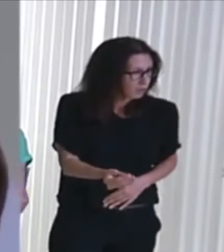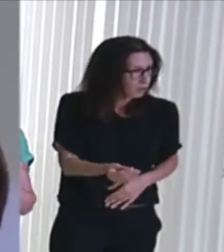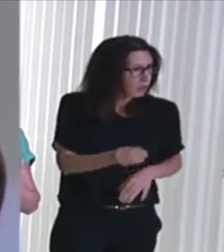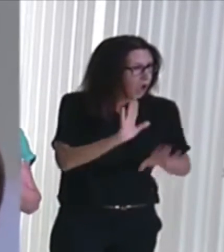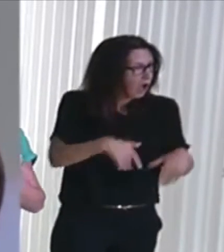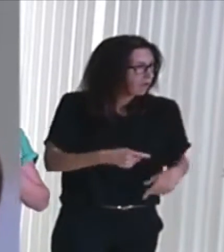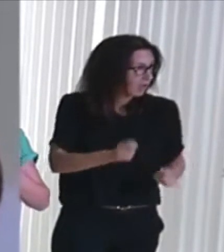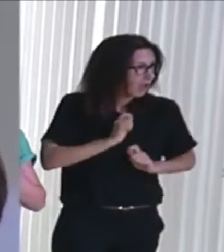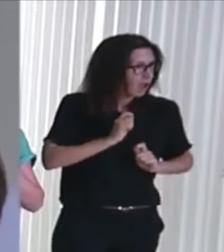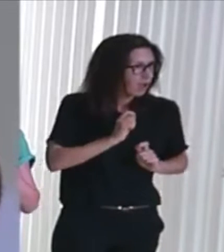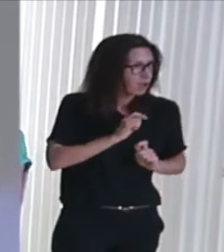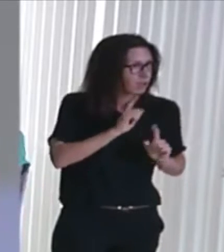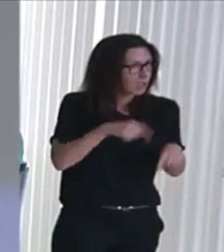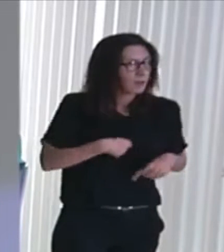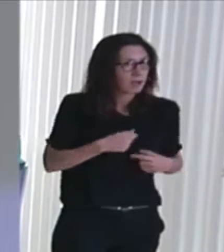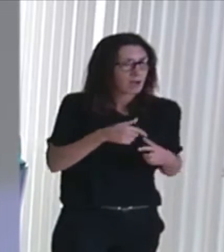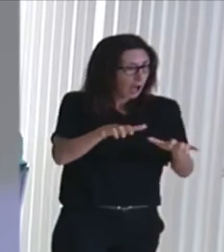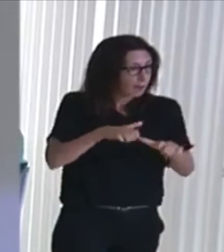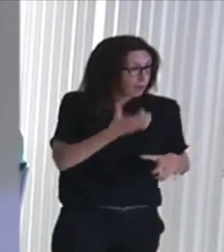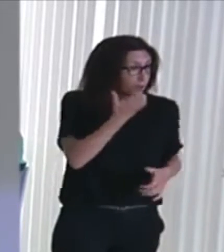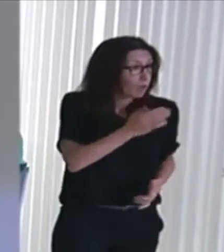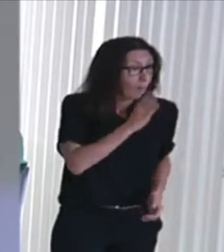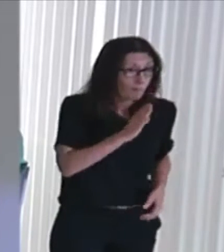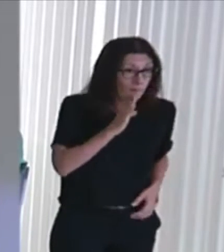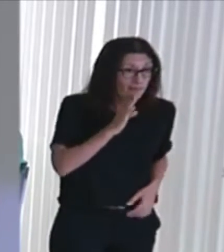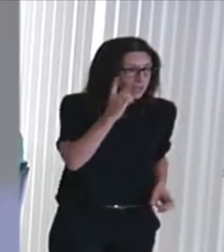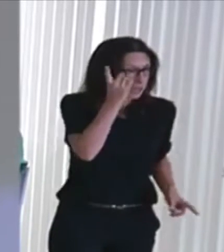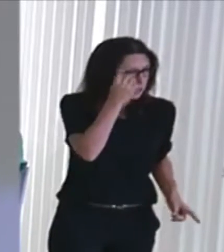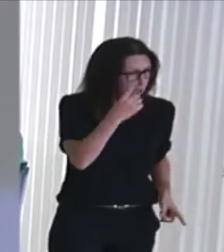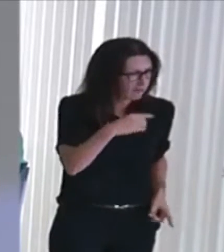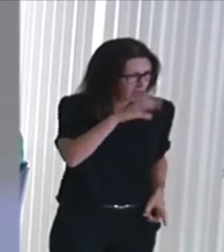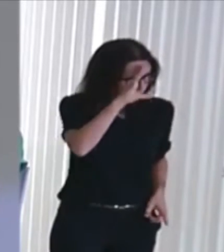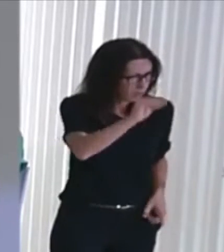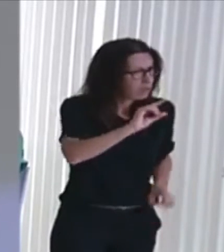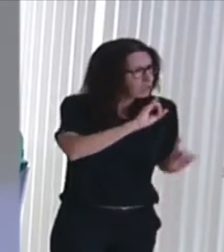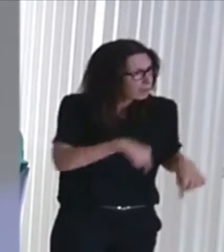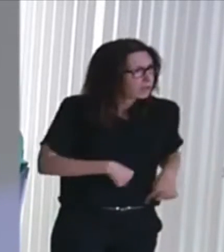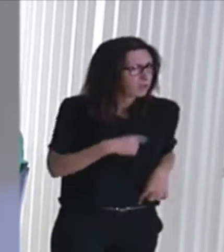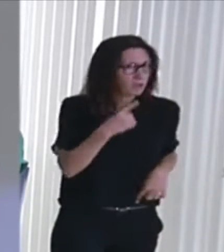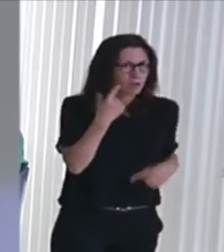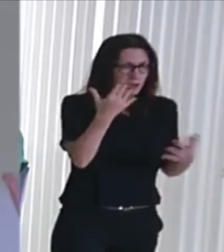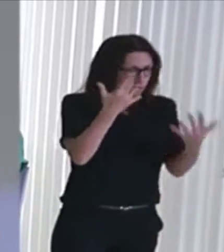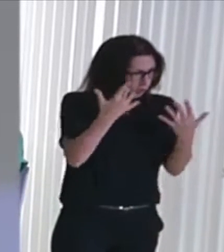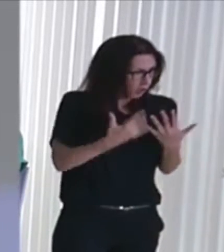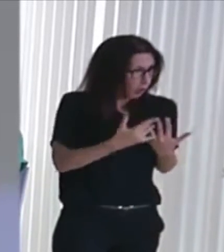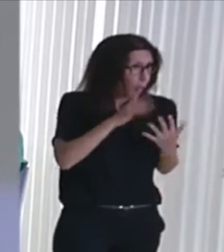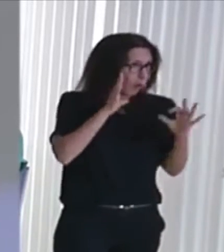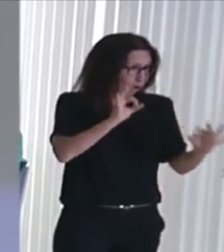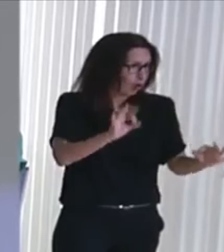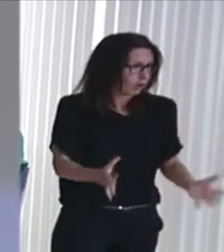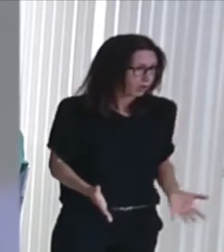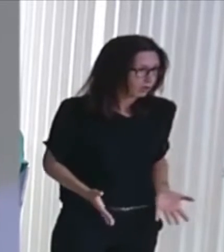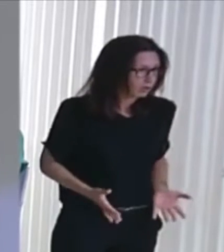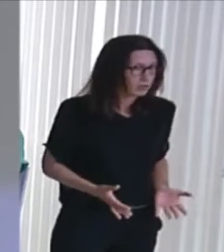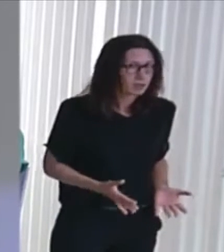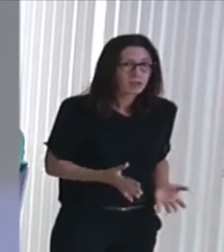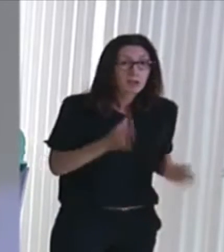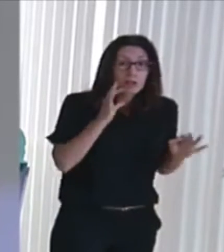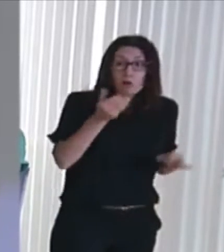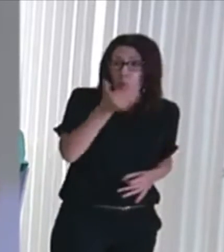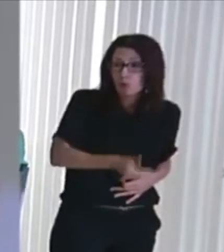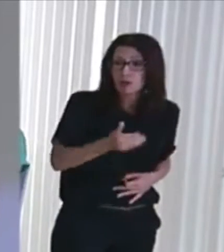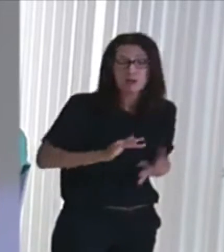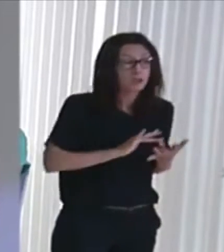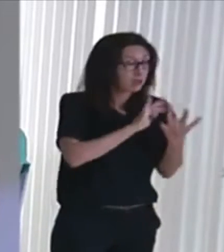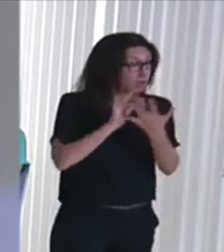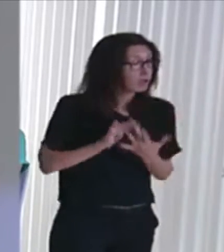es una sabiduría, ¿no? Las madres son muy sabias y saben dar muy buenos consejos desde el sentido común. Y creo que es importante rodearse de gente,